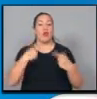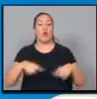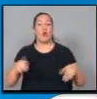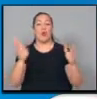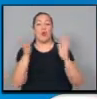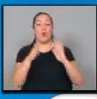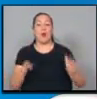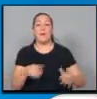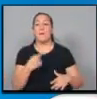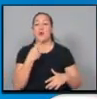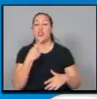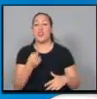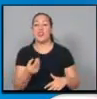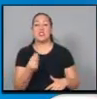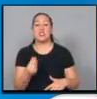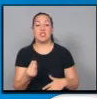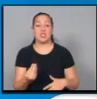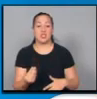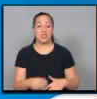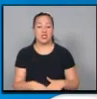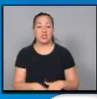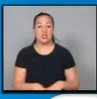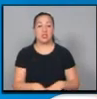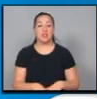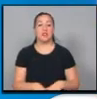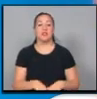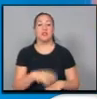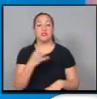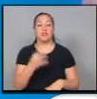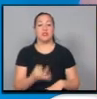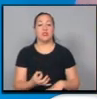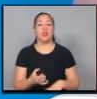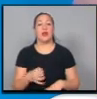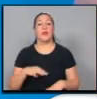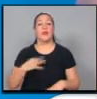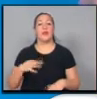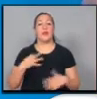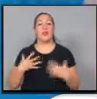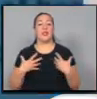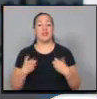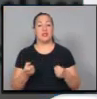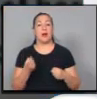que la traducción exacta, que tiene una vida sana,